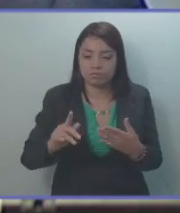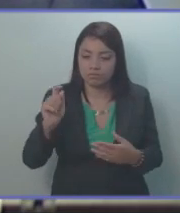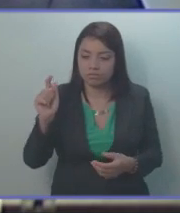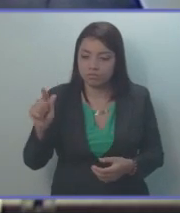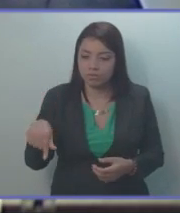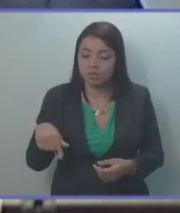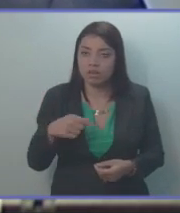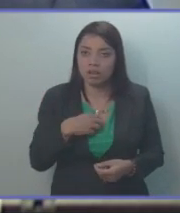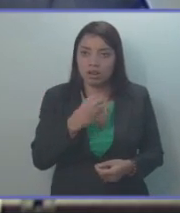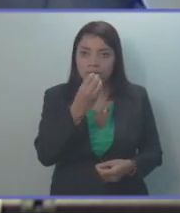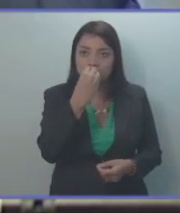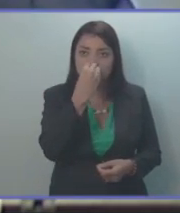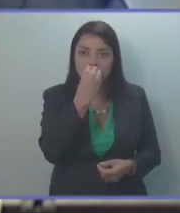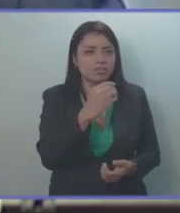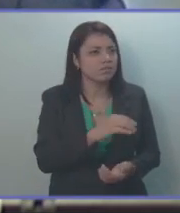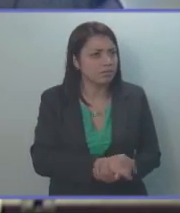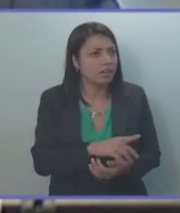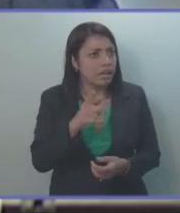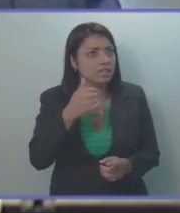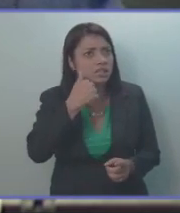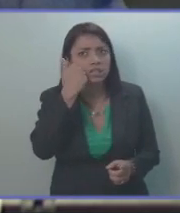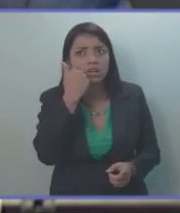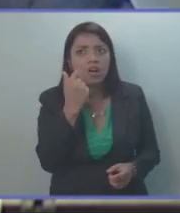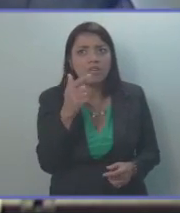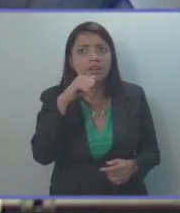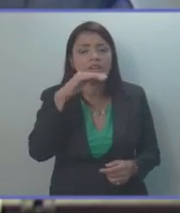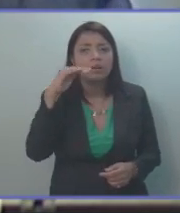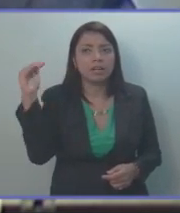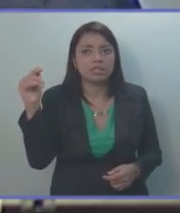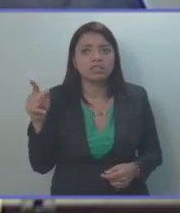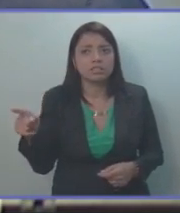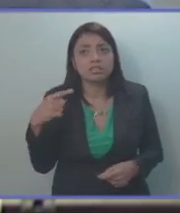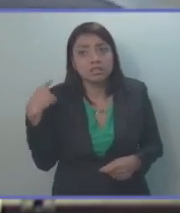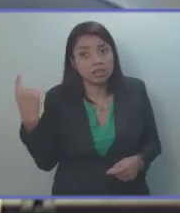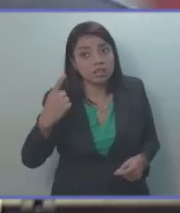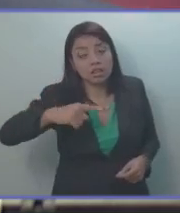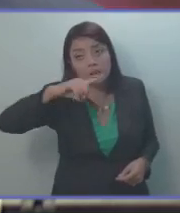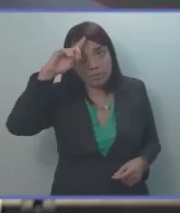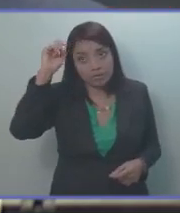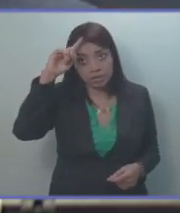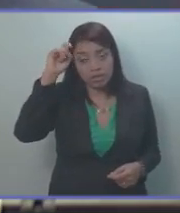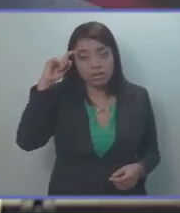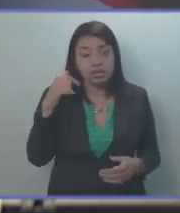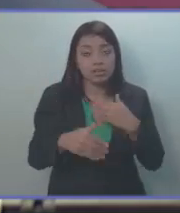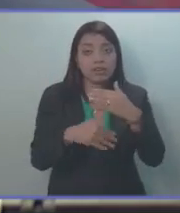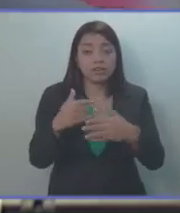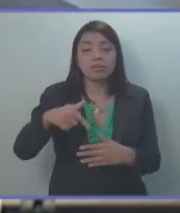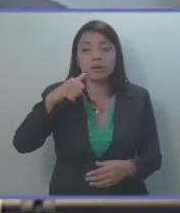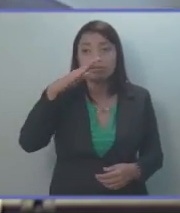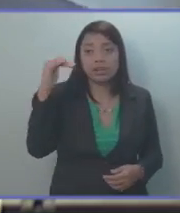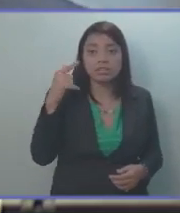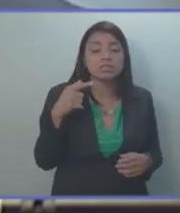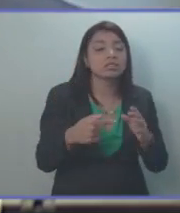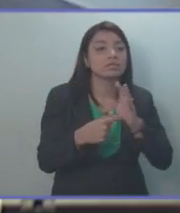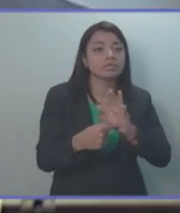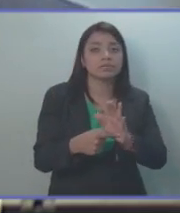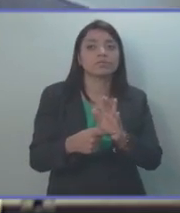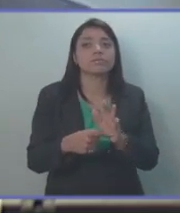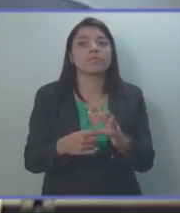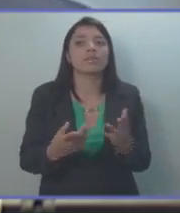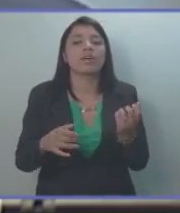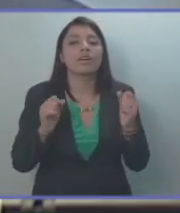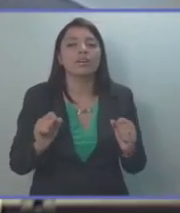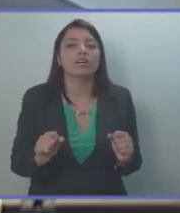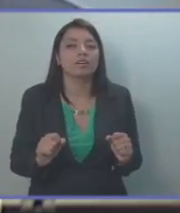su alimentación. Estos son los jóvenes del país. Estos son los trabajadores por el país. Estos son los símbolos del país